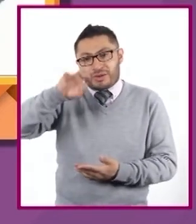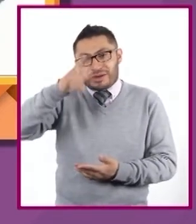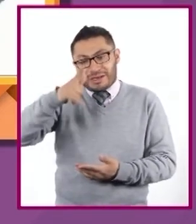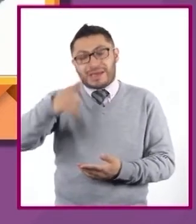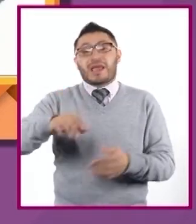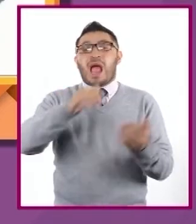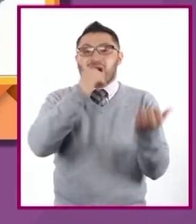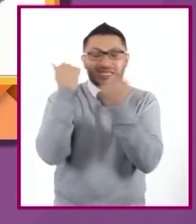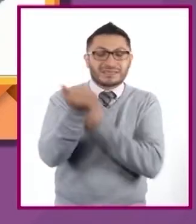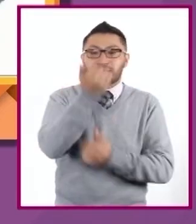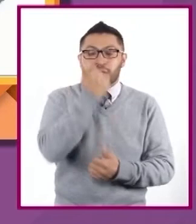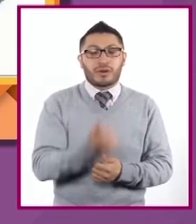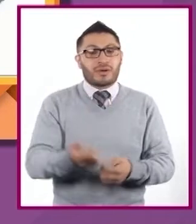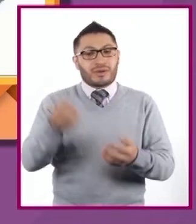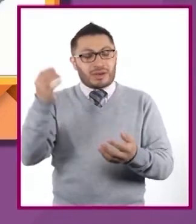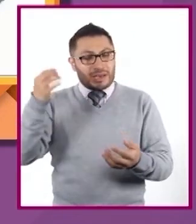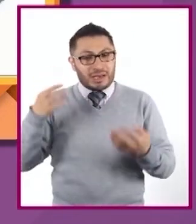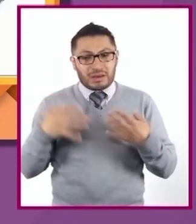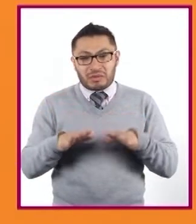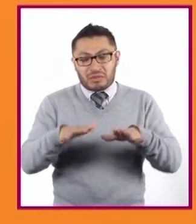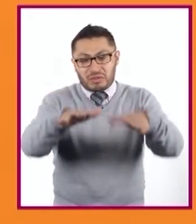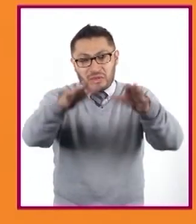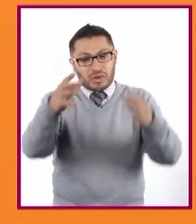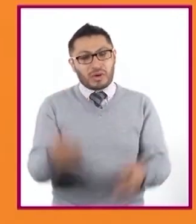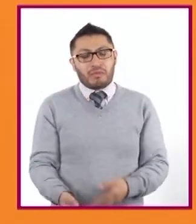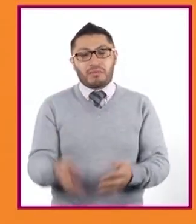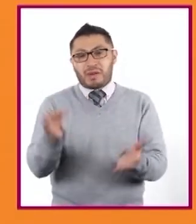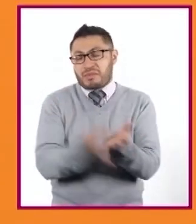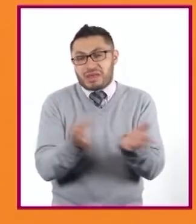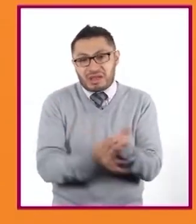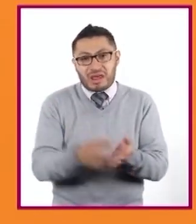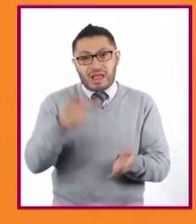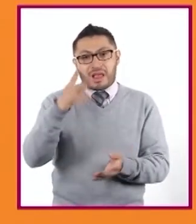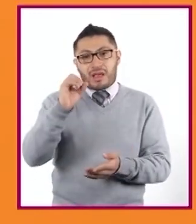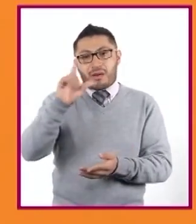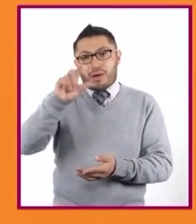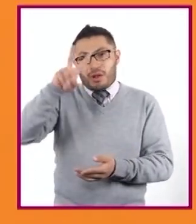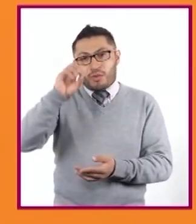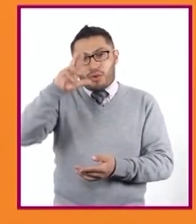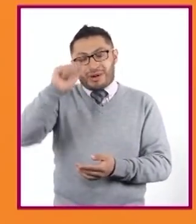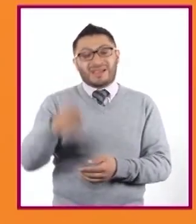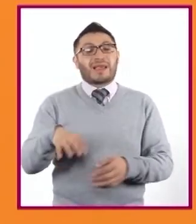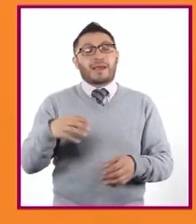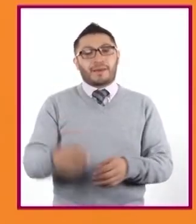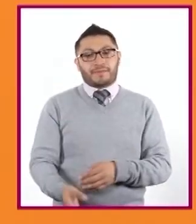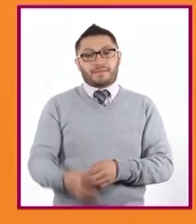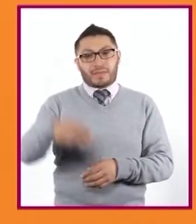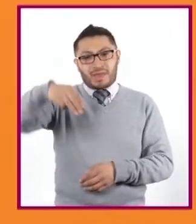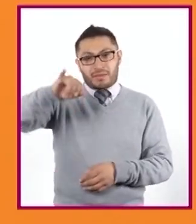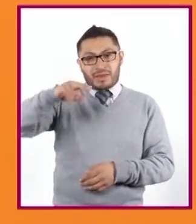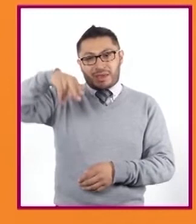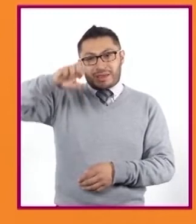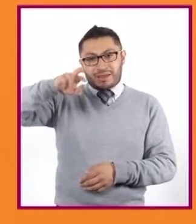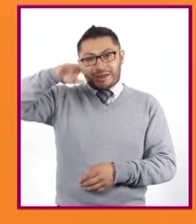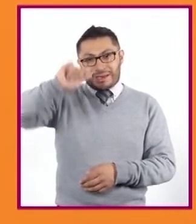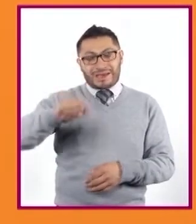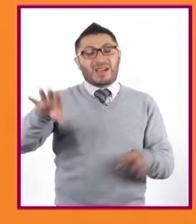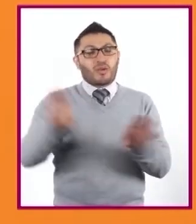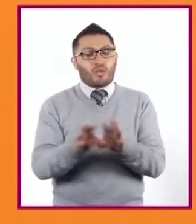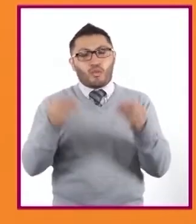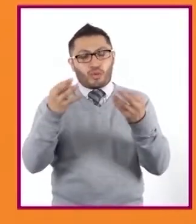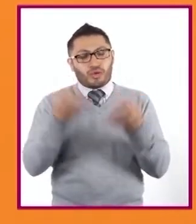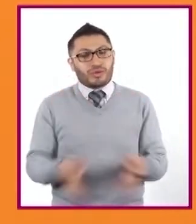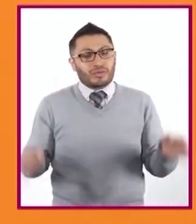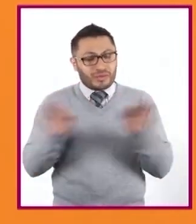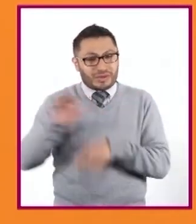para elaborar ropa, minerales y pólvora. La minería fue una actividad muy importante en el virreinato. Las